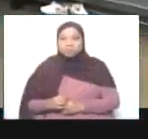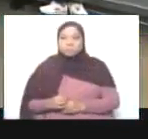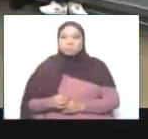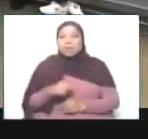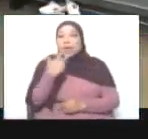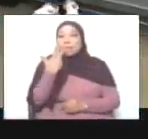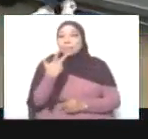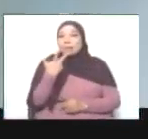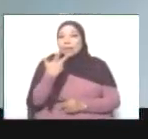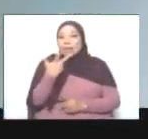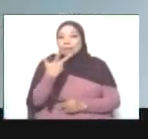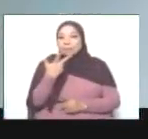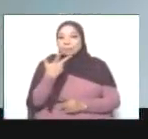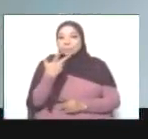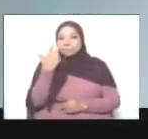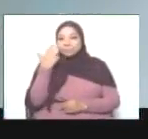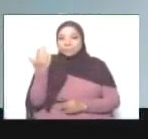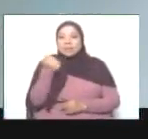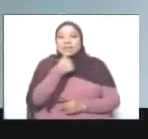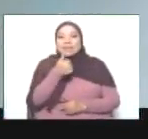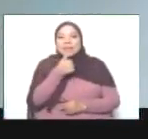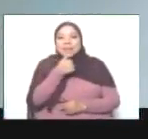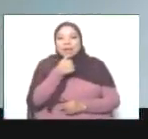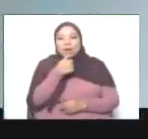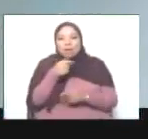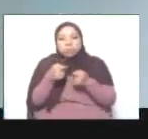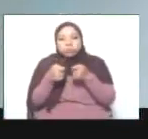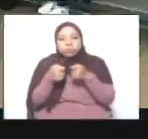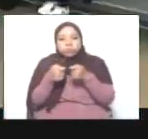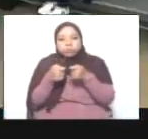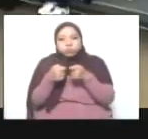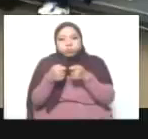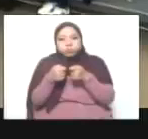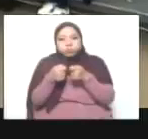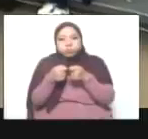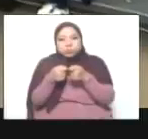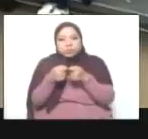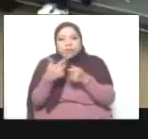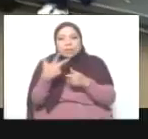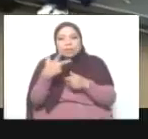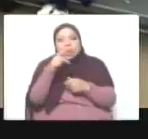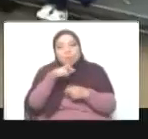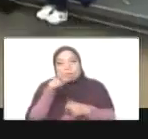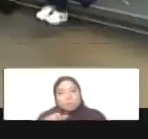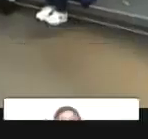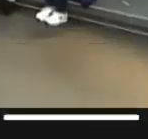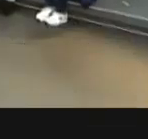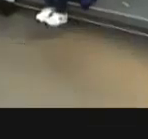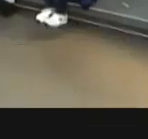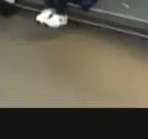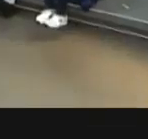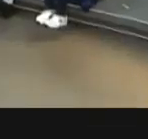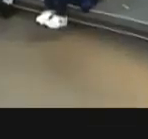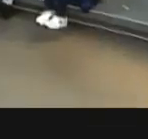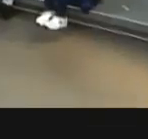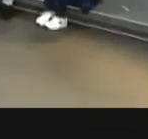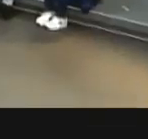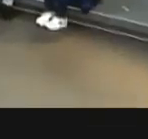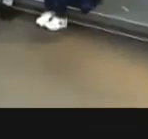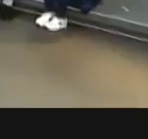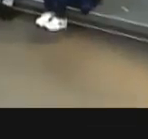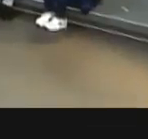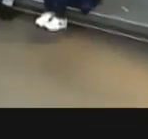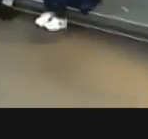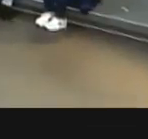tres prototipos. Sí. ¿Quiénes van a manejar esos prototipos? Las tres personas que tenemos la tablet. Ariana. Valentín